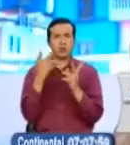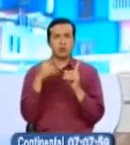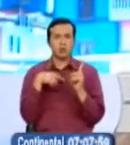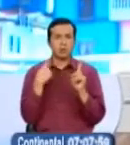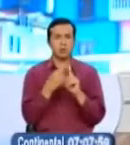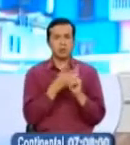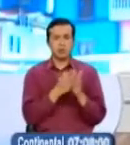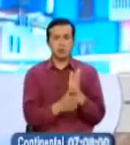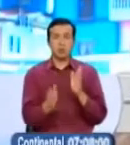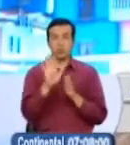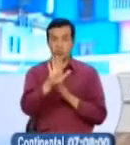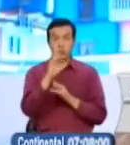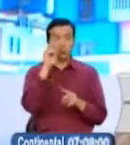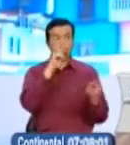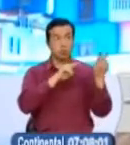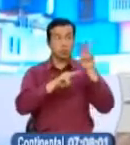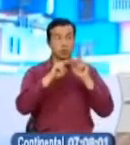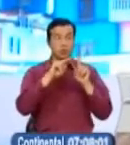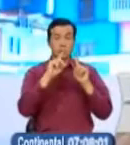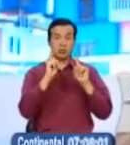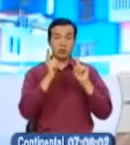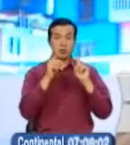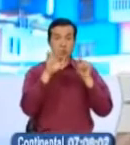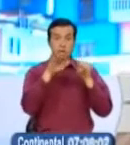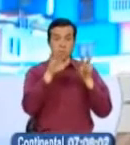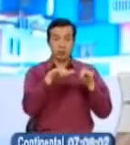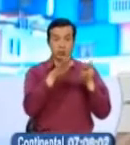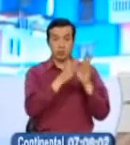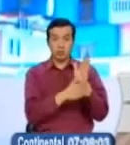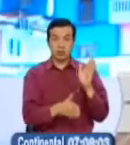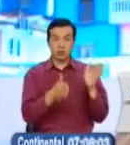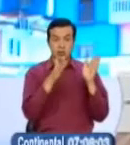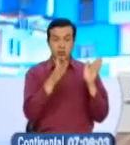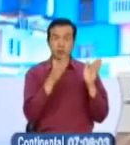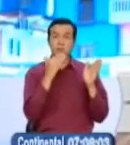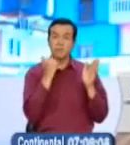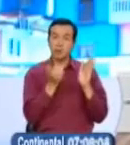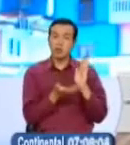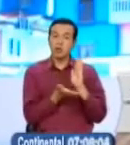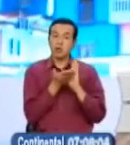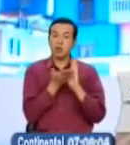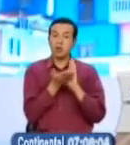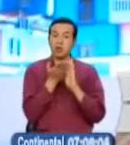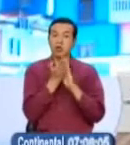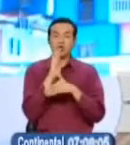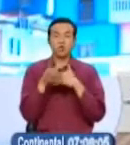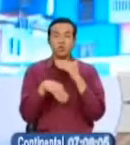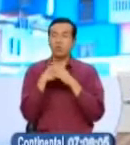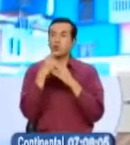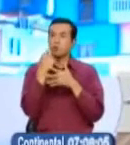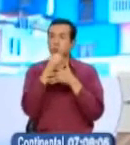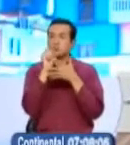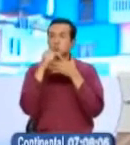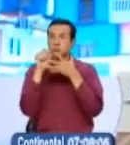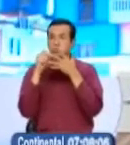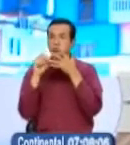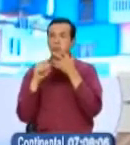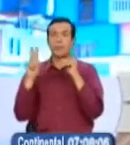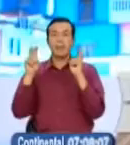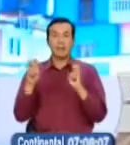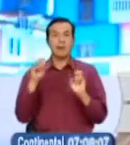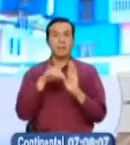primera es que tú observas en los primeros 7 meses de este año que han mejorado casi todos los indicadores que refieren al